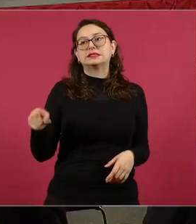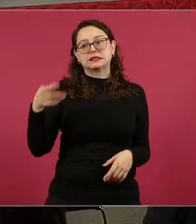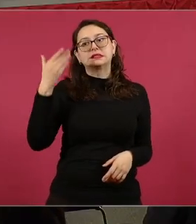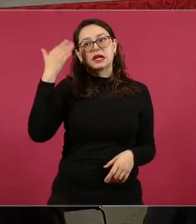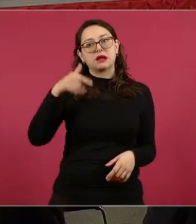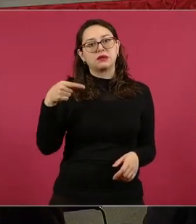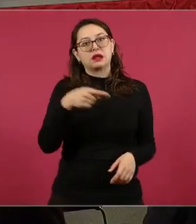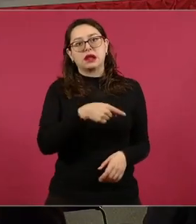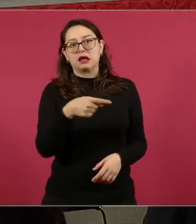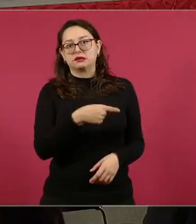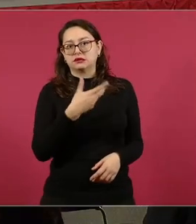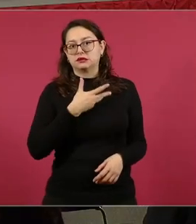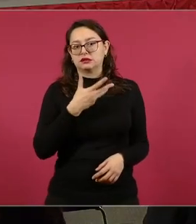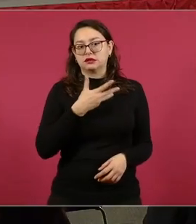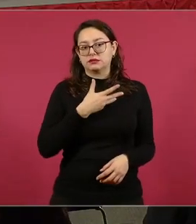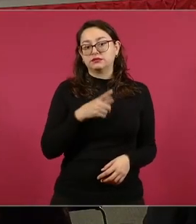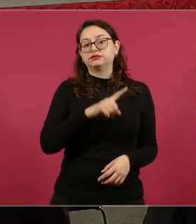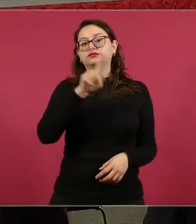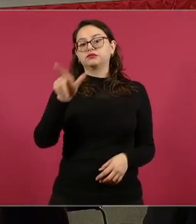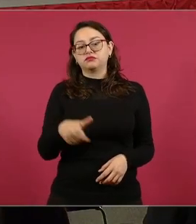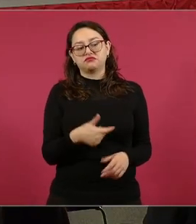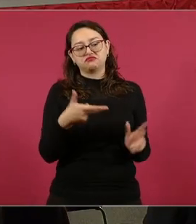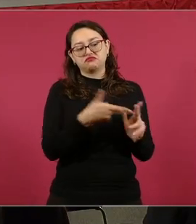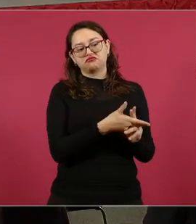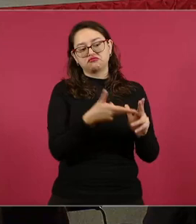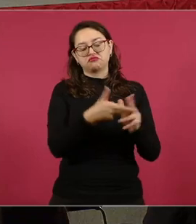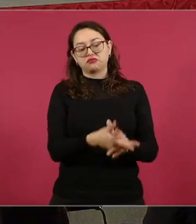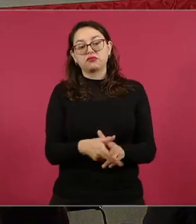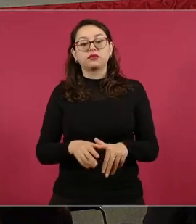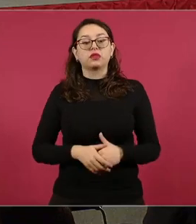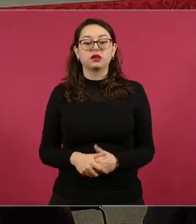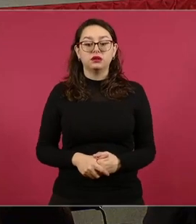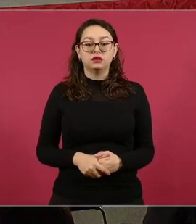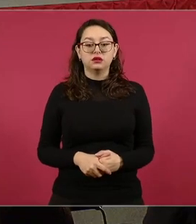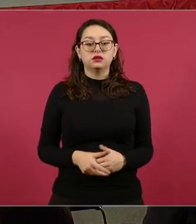fueron localizadas sin vida posteriormente. Adelante.